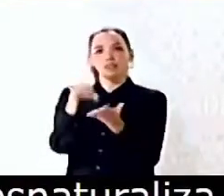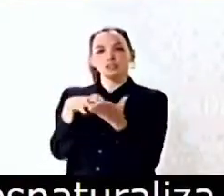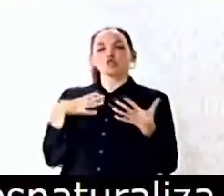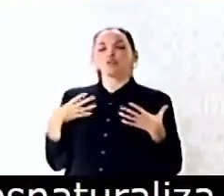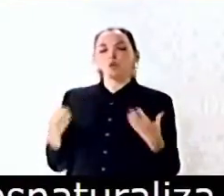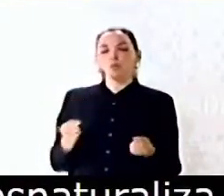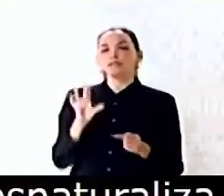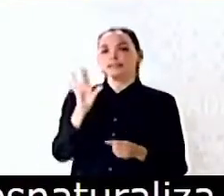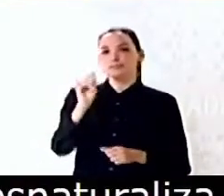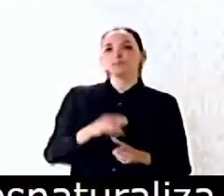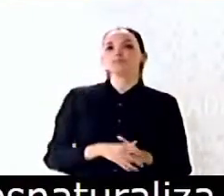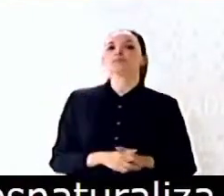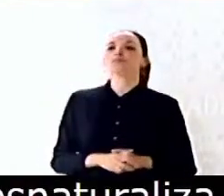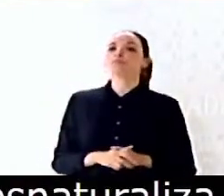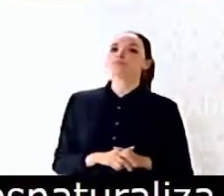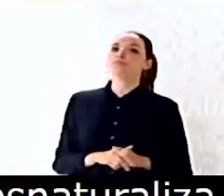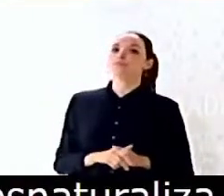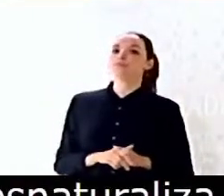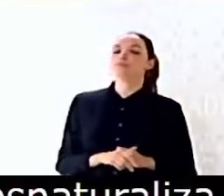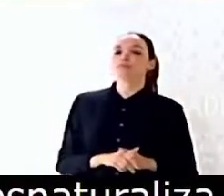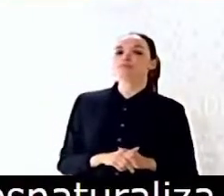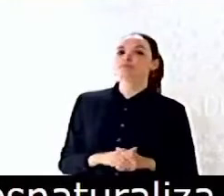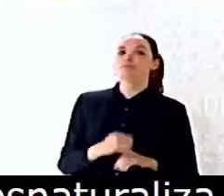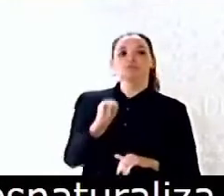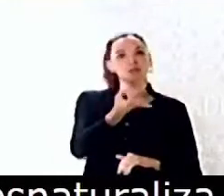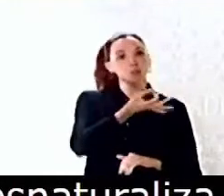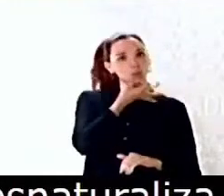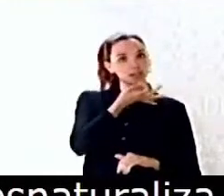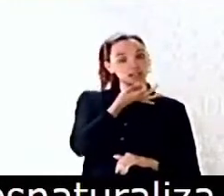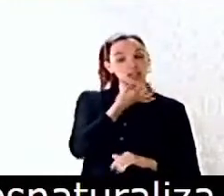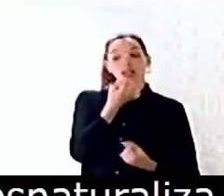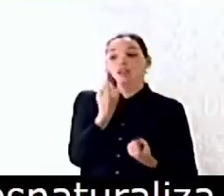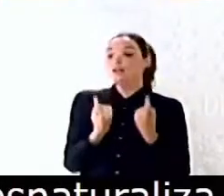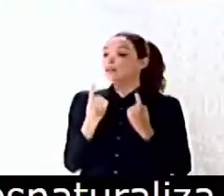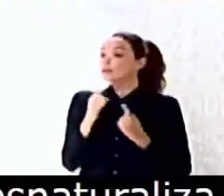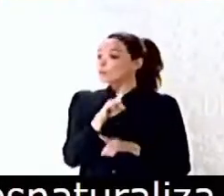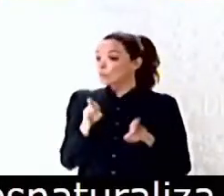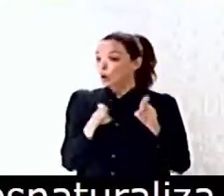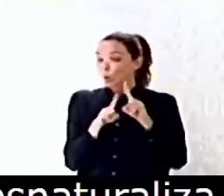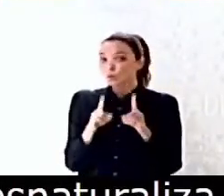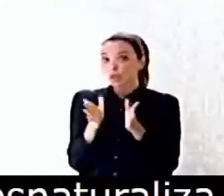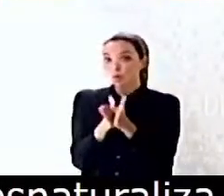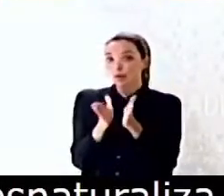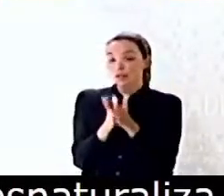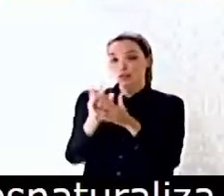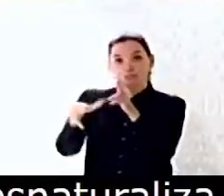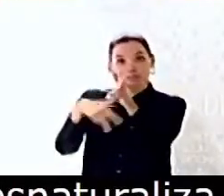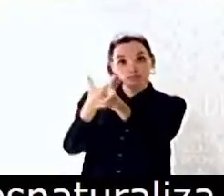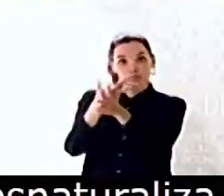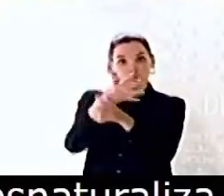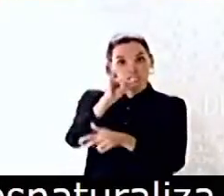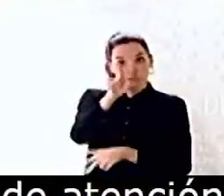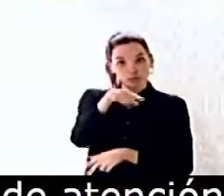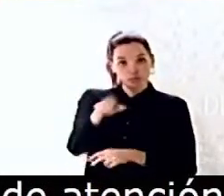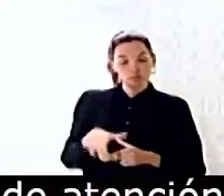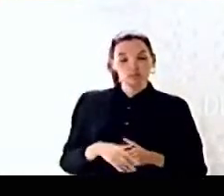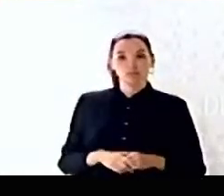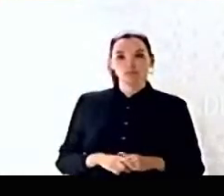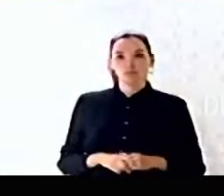atención primaria. Buenas tardes. ¿Hay alguna pregunta por parte de los compañeros que están conectados de manera telemática?